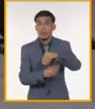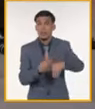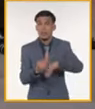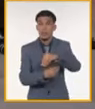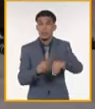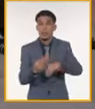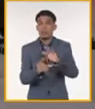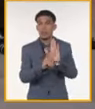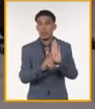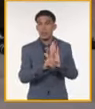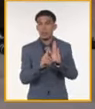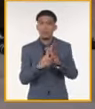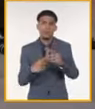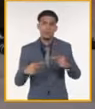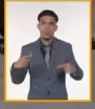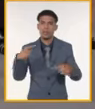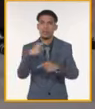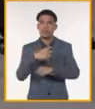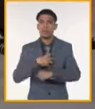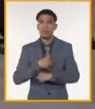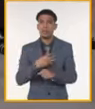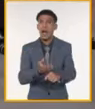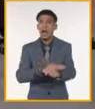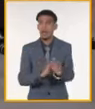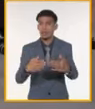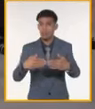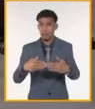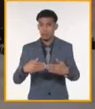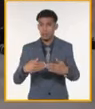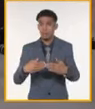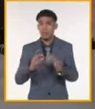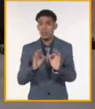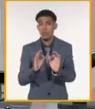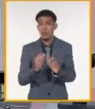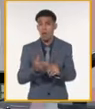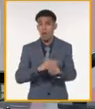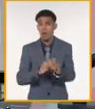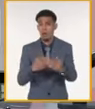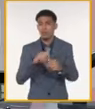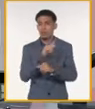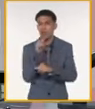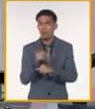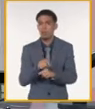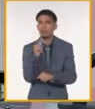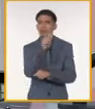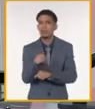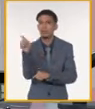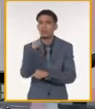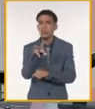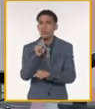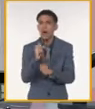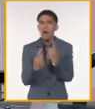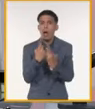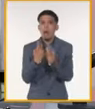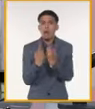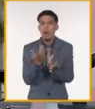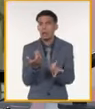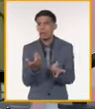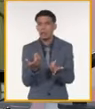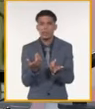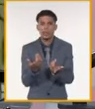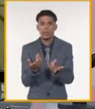transformaciones fundamentales que tiene antes de que me diga las disposiciones transitorias una pregunta prohibición nuevas no hay es decir